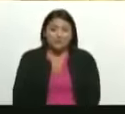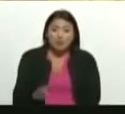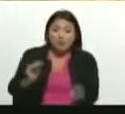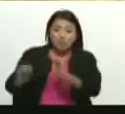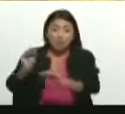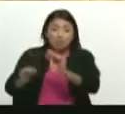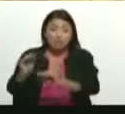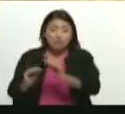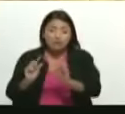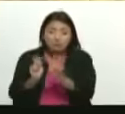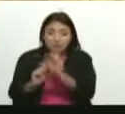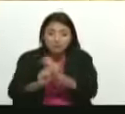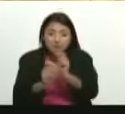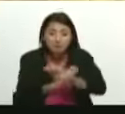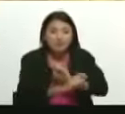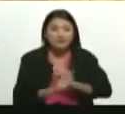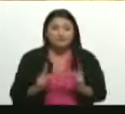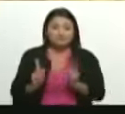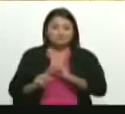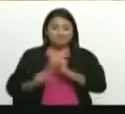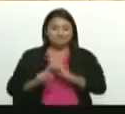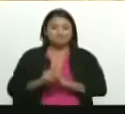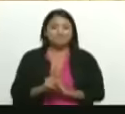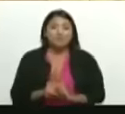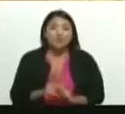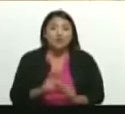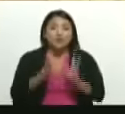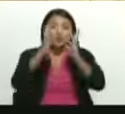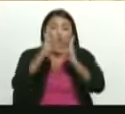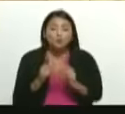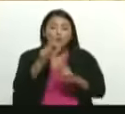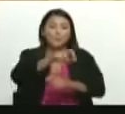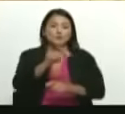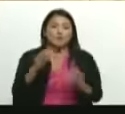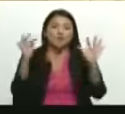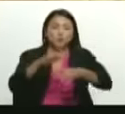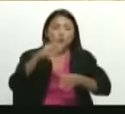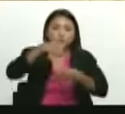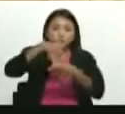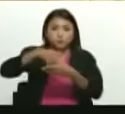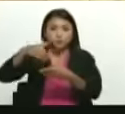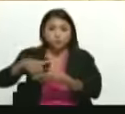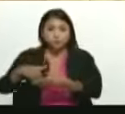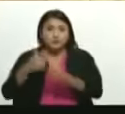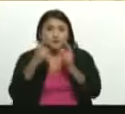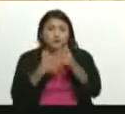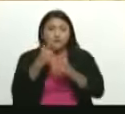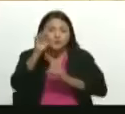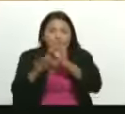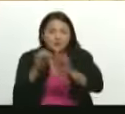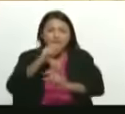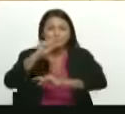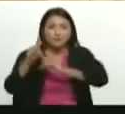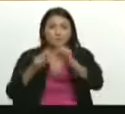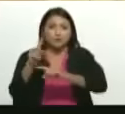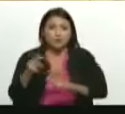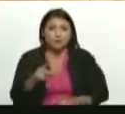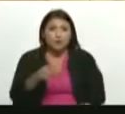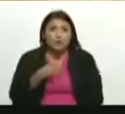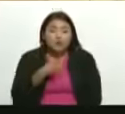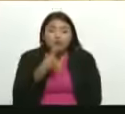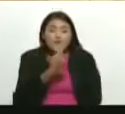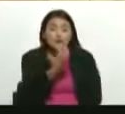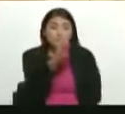una cifra que son inauditas, porque entonces le comento la siguiente pregunta. Yo no dije que en una